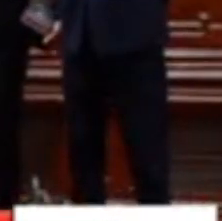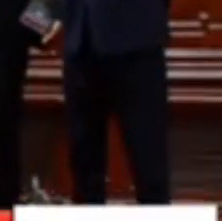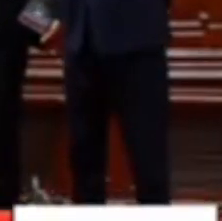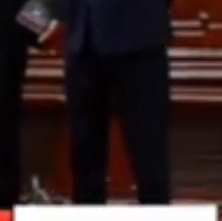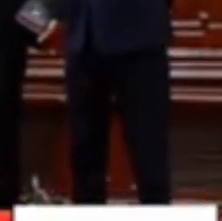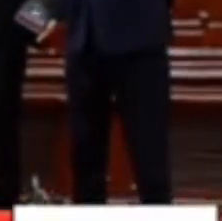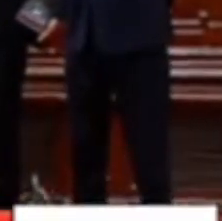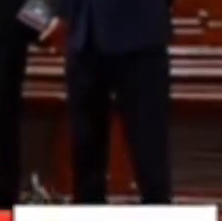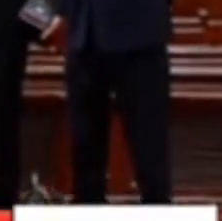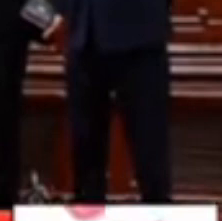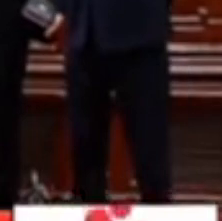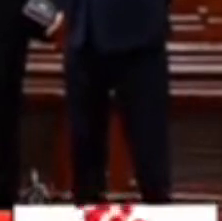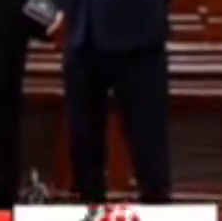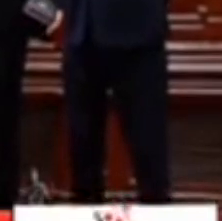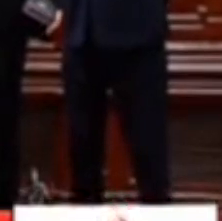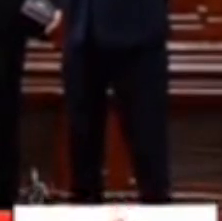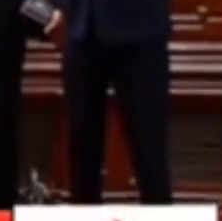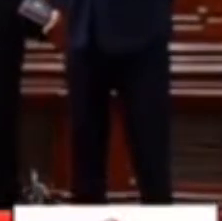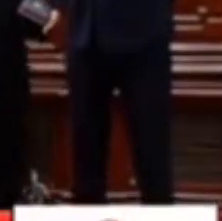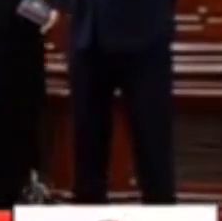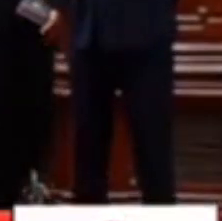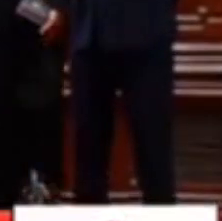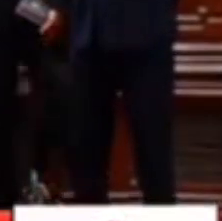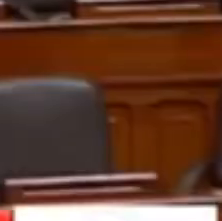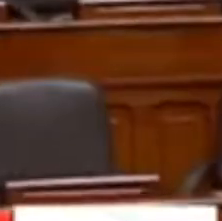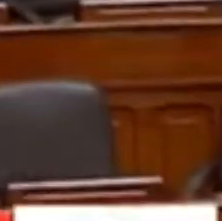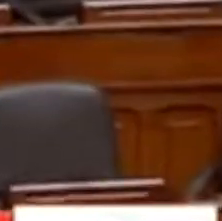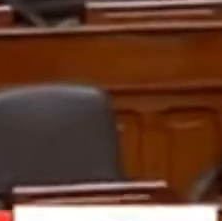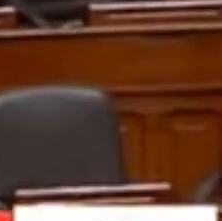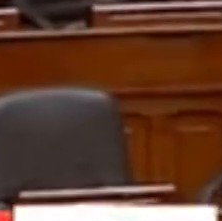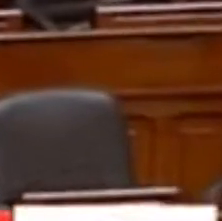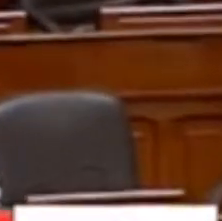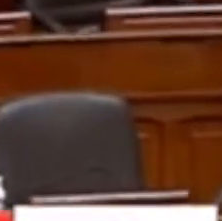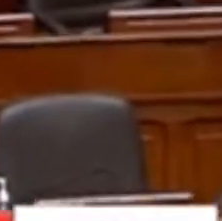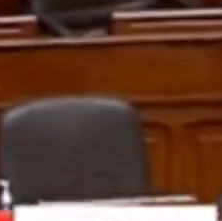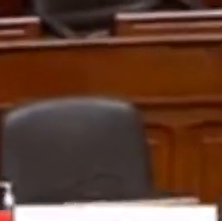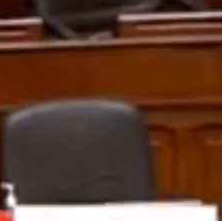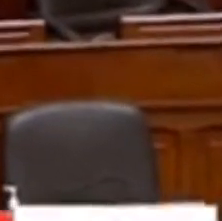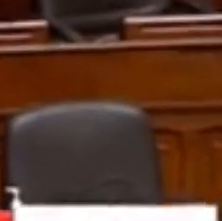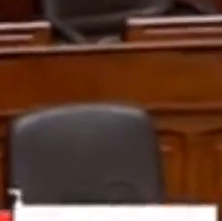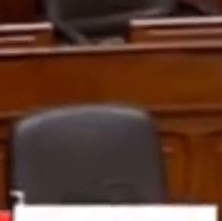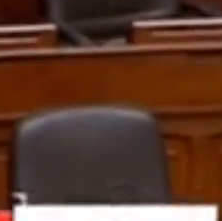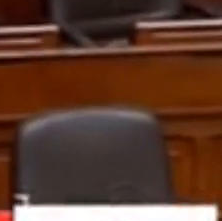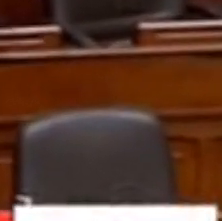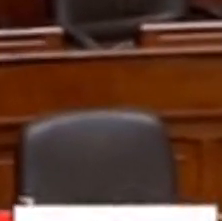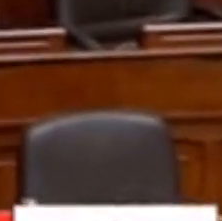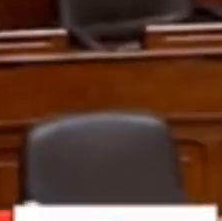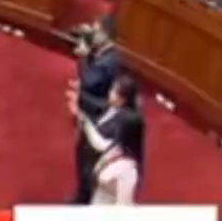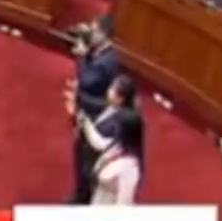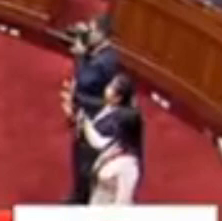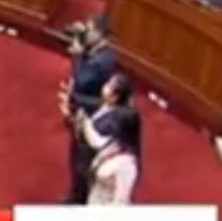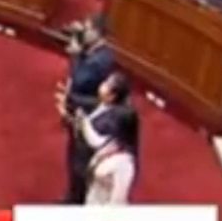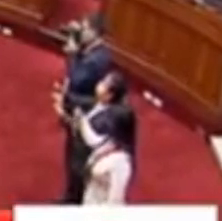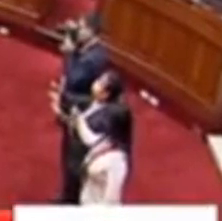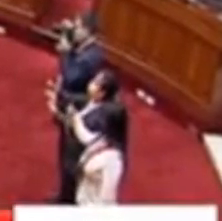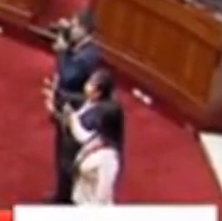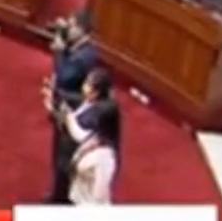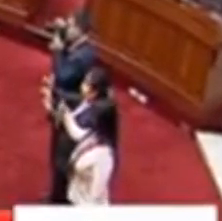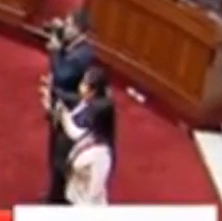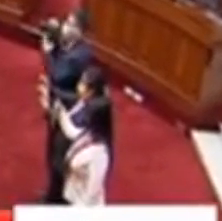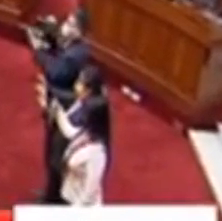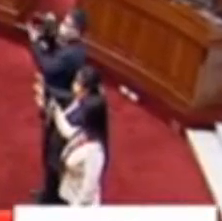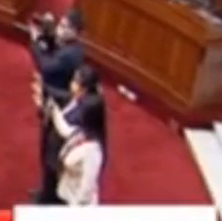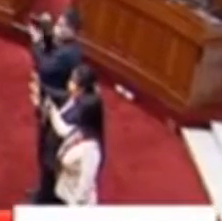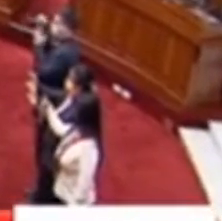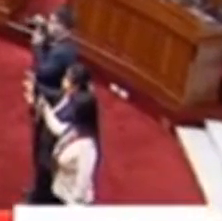para la juramentación. Recordar nuevamente a las bancadas que en este segundo grupo se